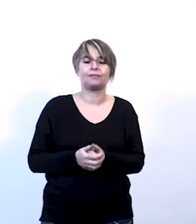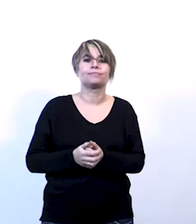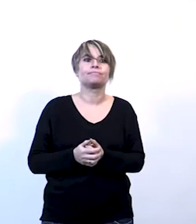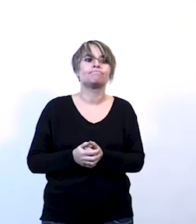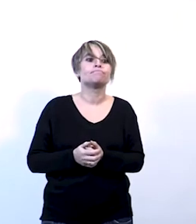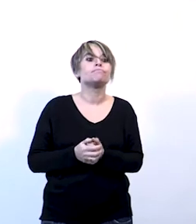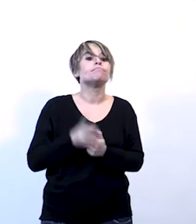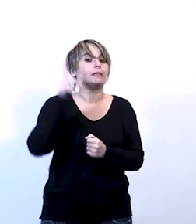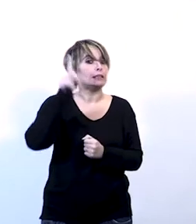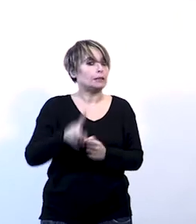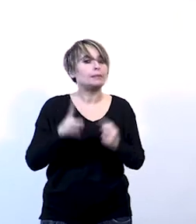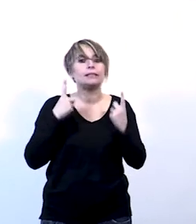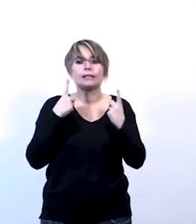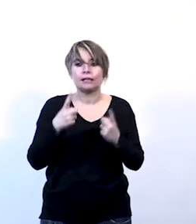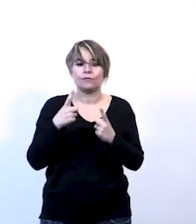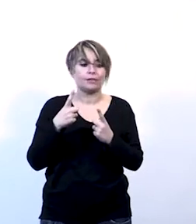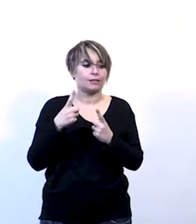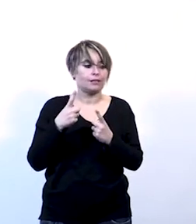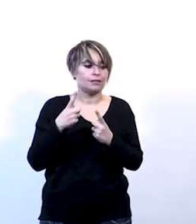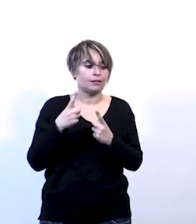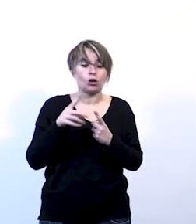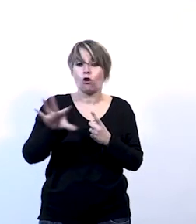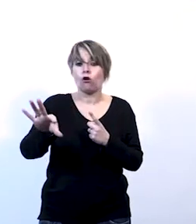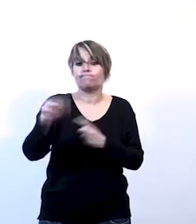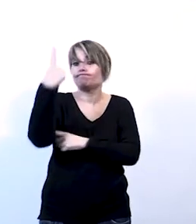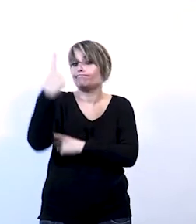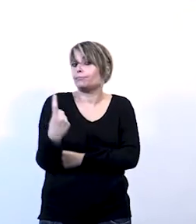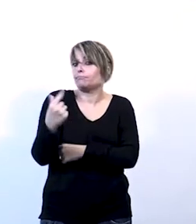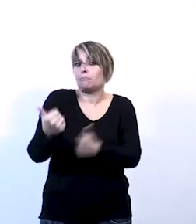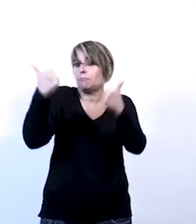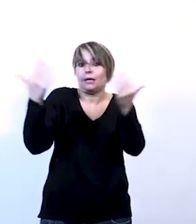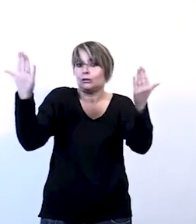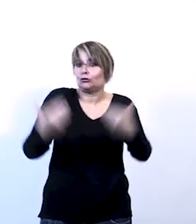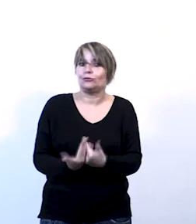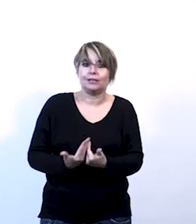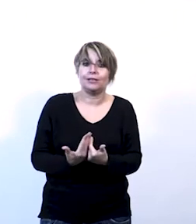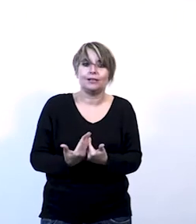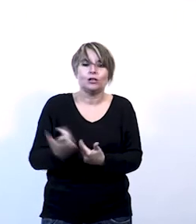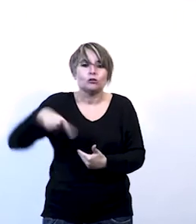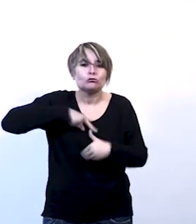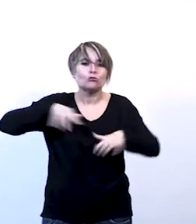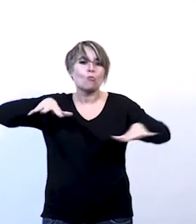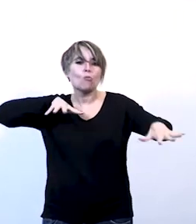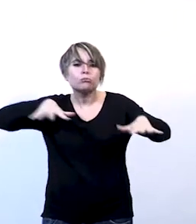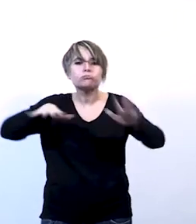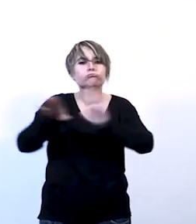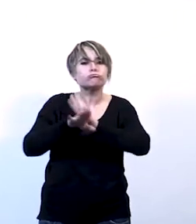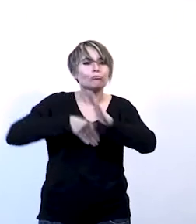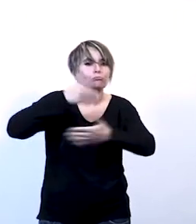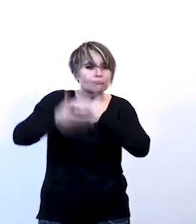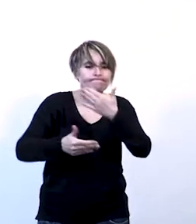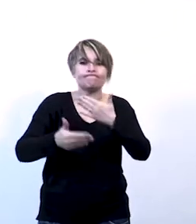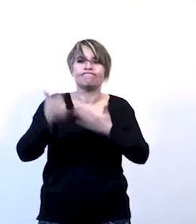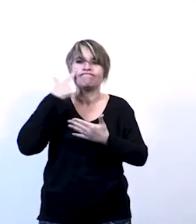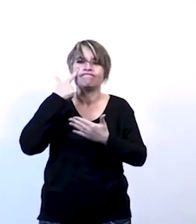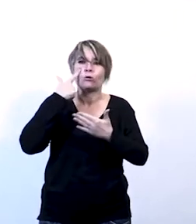Otra cosa, otra opción. No hay otra opción sino seguir moviéndonos y seguir